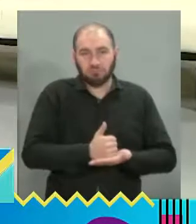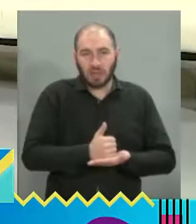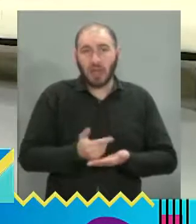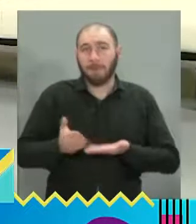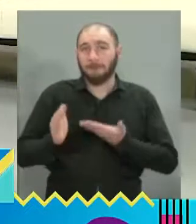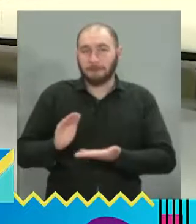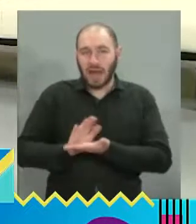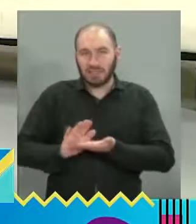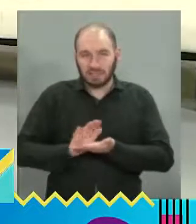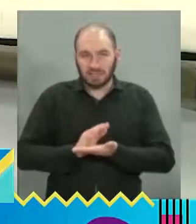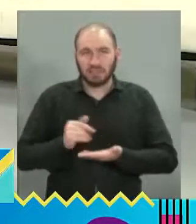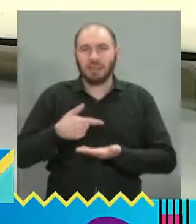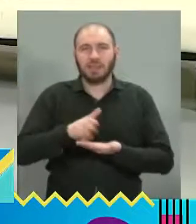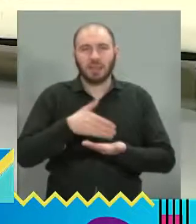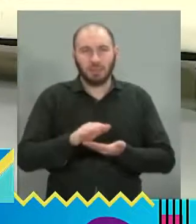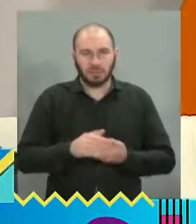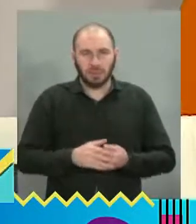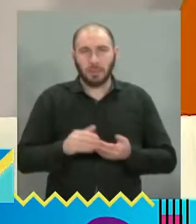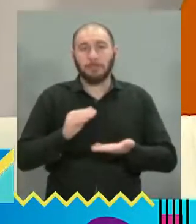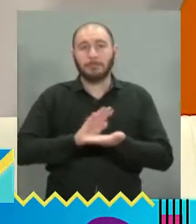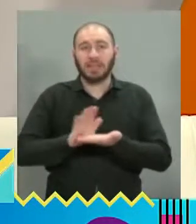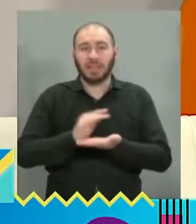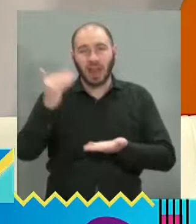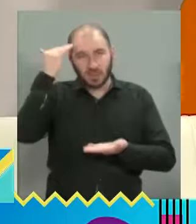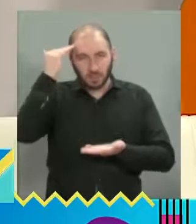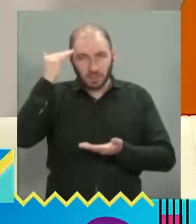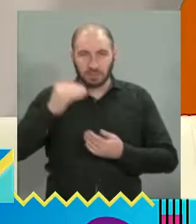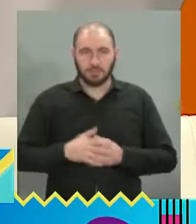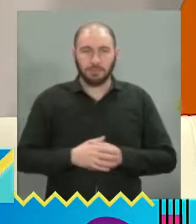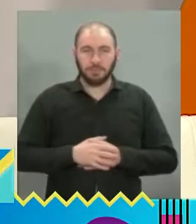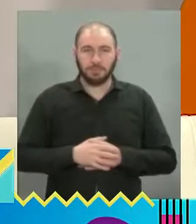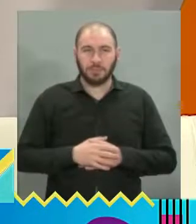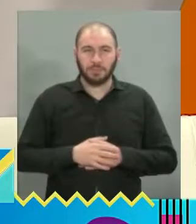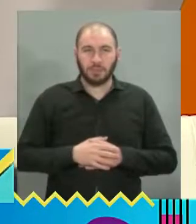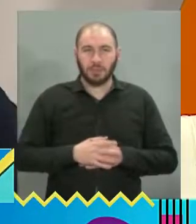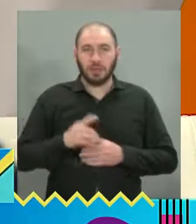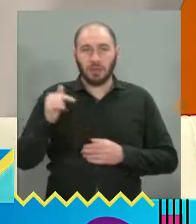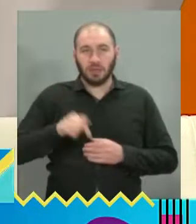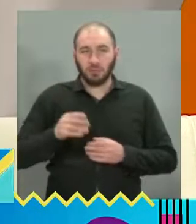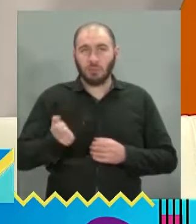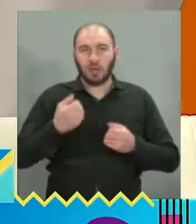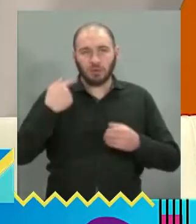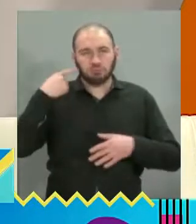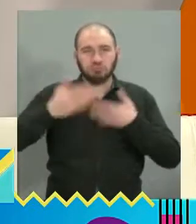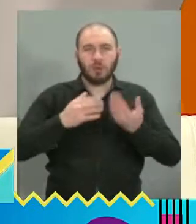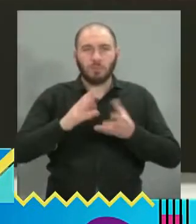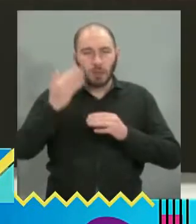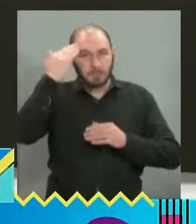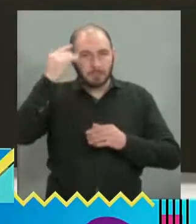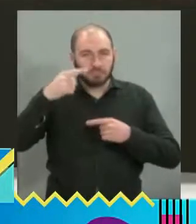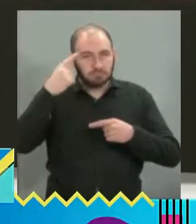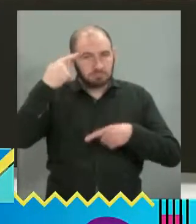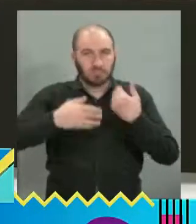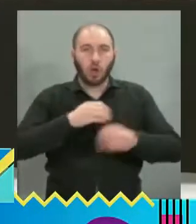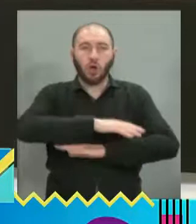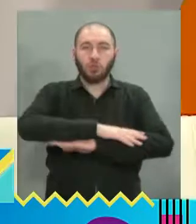base, en la pirámide de la discriminación, la base es el lenguaje. Bien. Sí, eso es fundamental porque es la construcción del pensamiento y de la